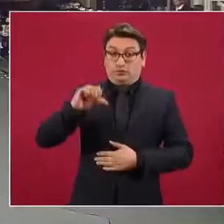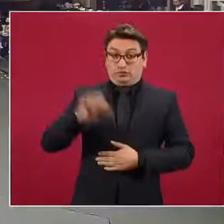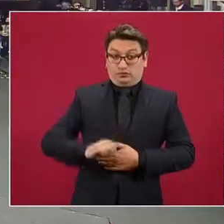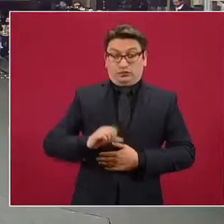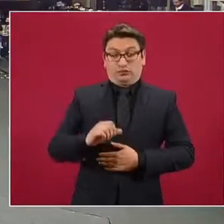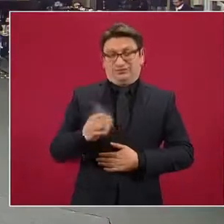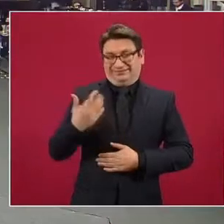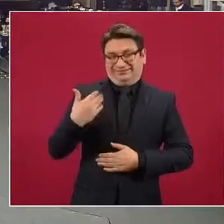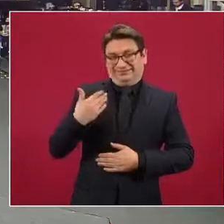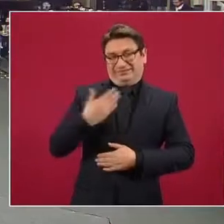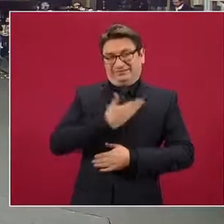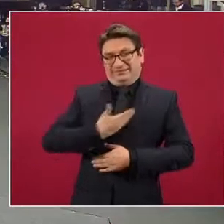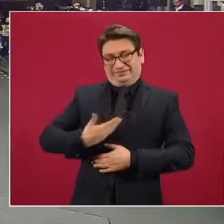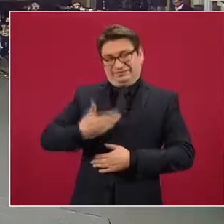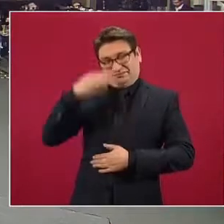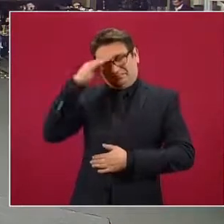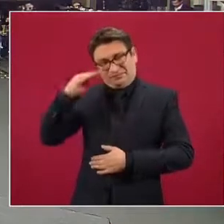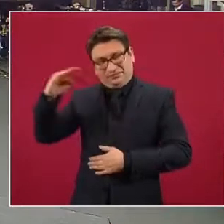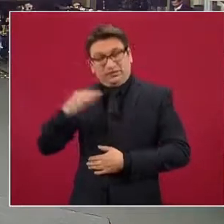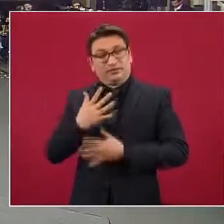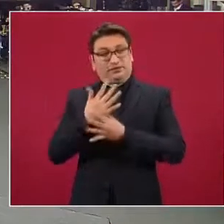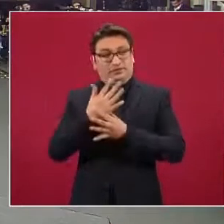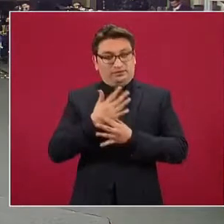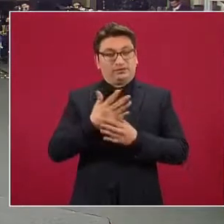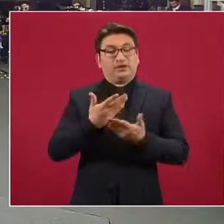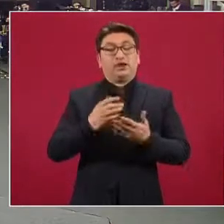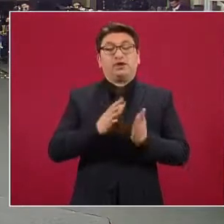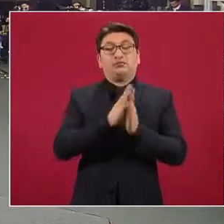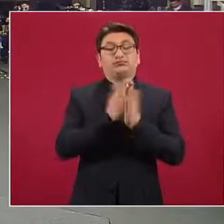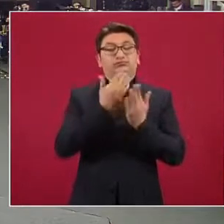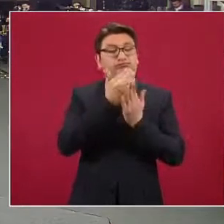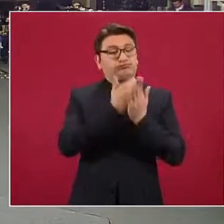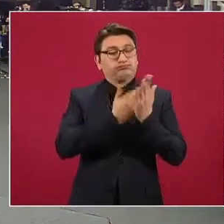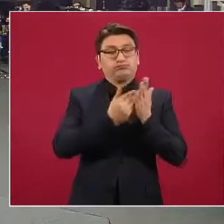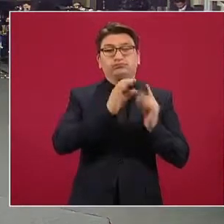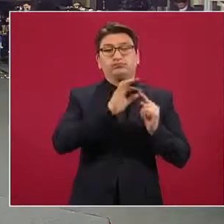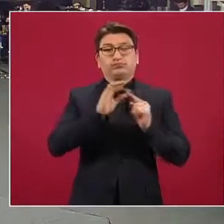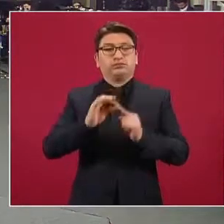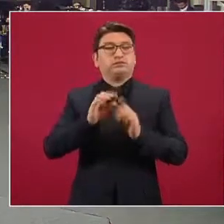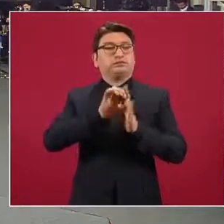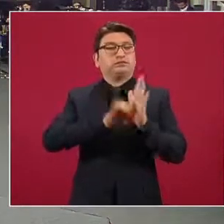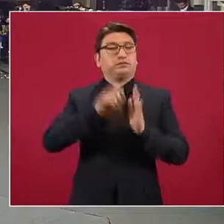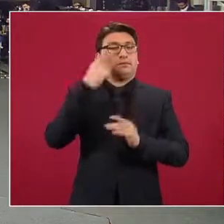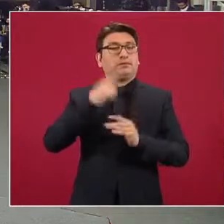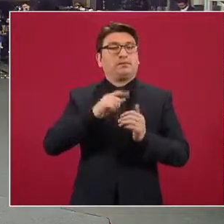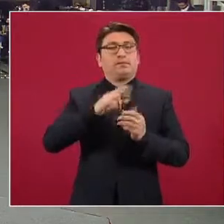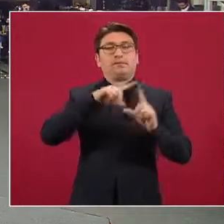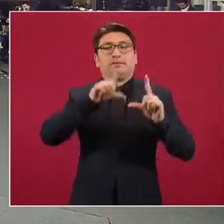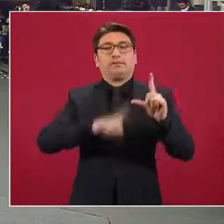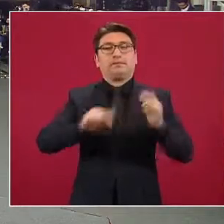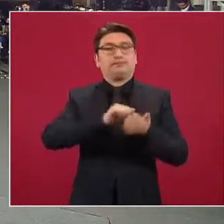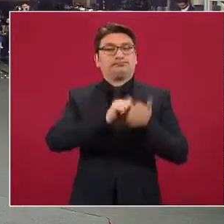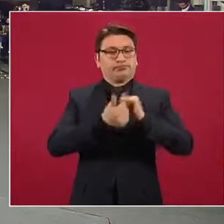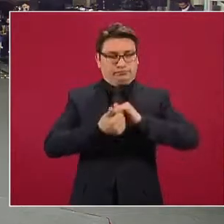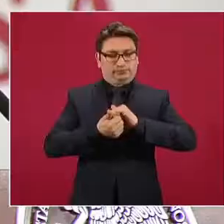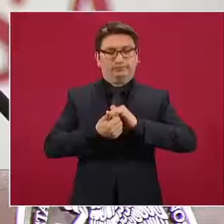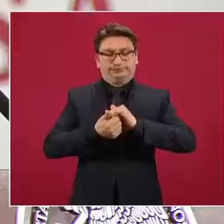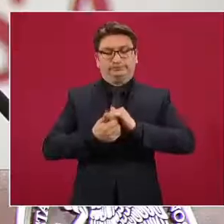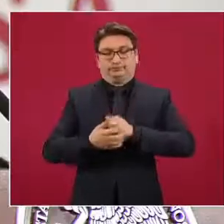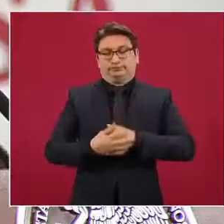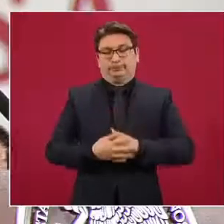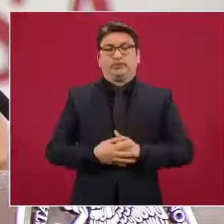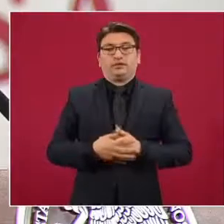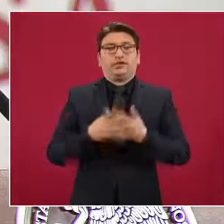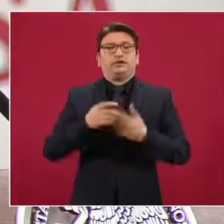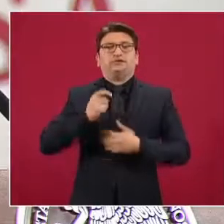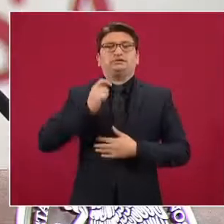presentamos, como dijo el señor presidente, la Guía Ética para la Transformación de México. Este es un documento que reúne pues, el